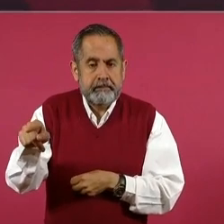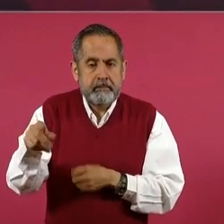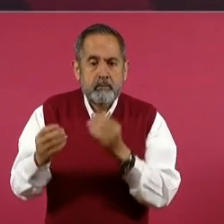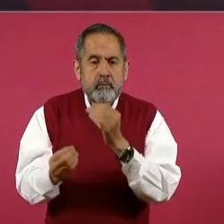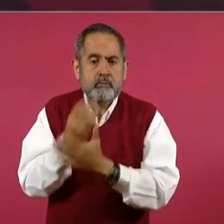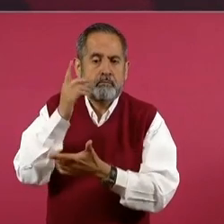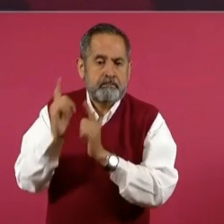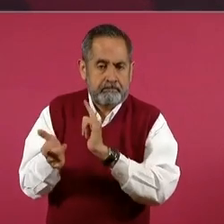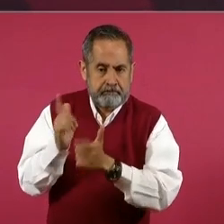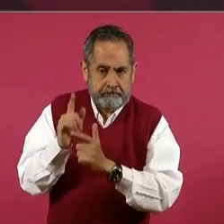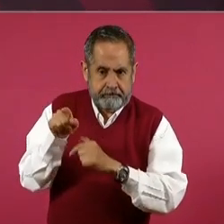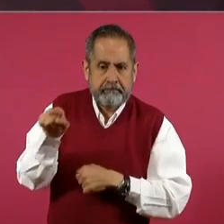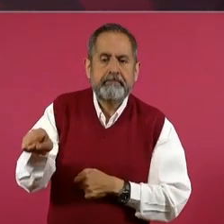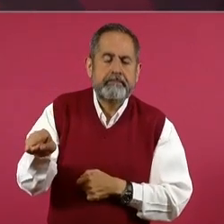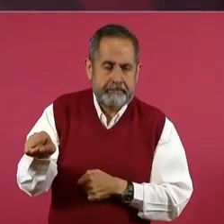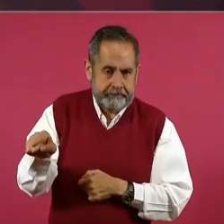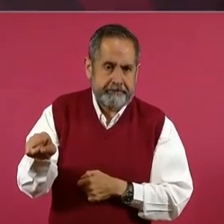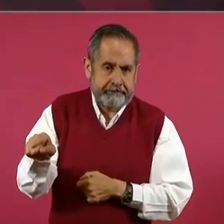Nuevo Laredo.